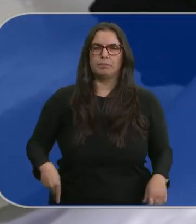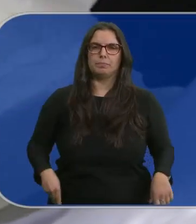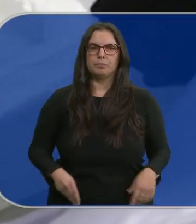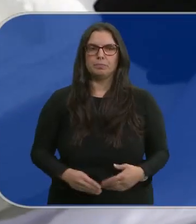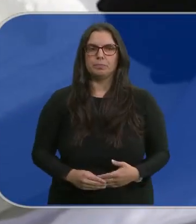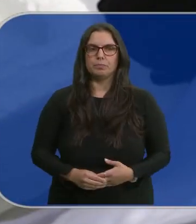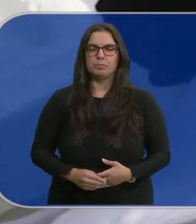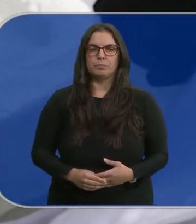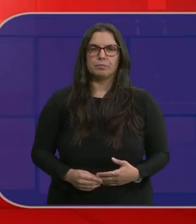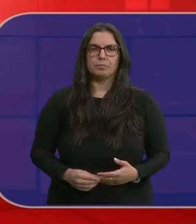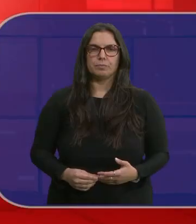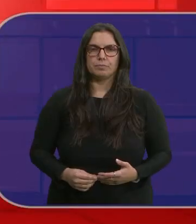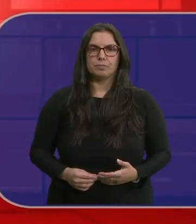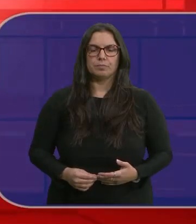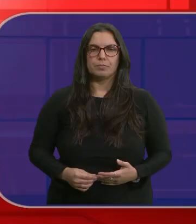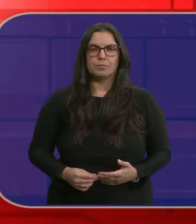año.